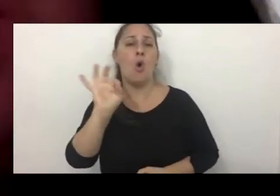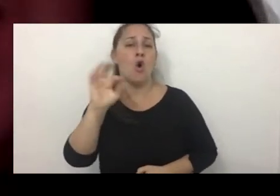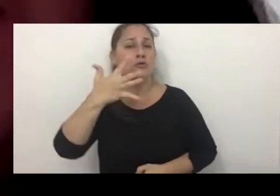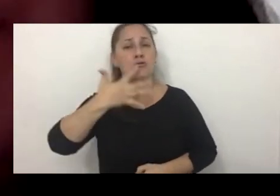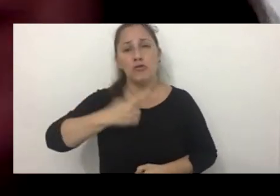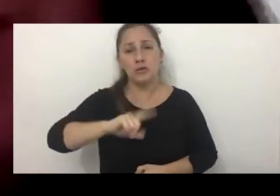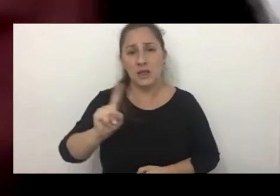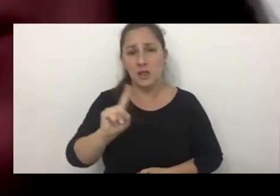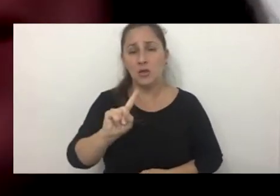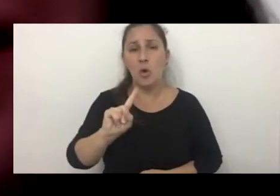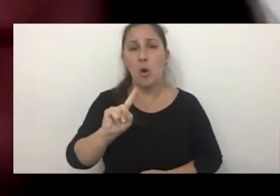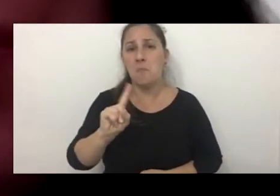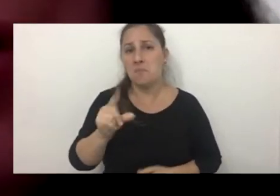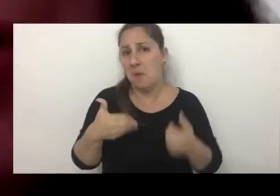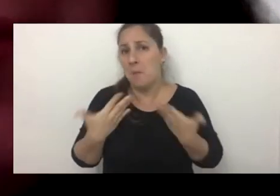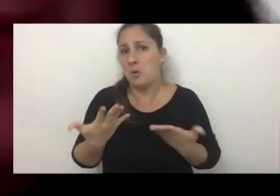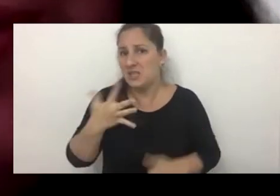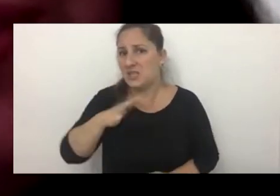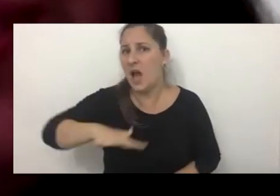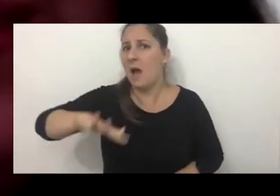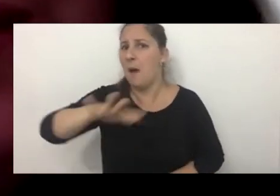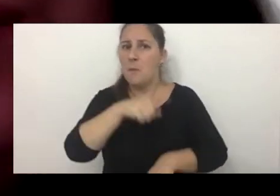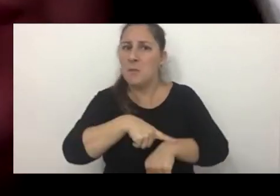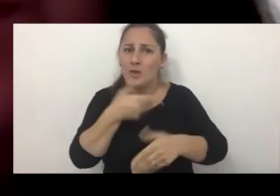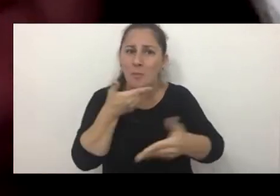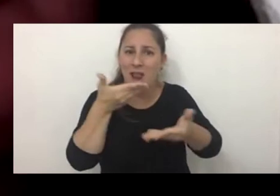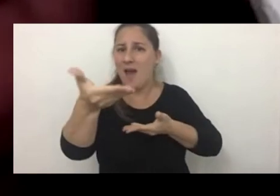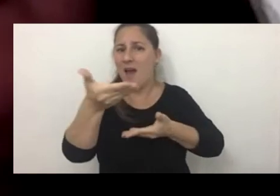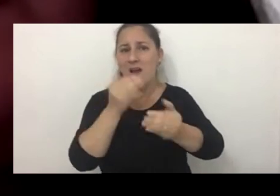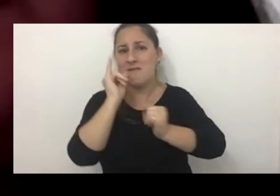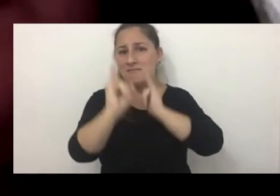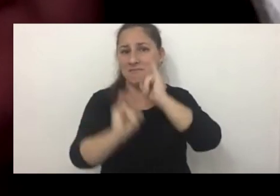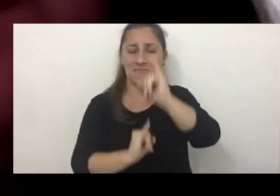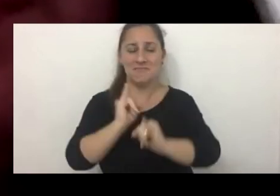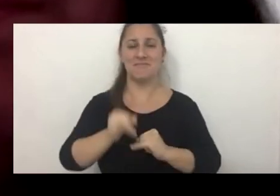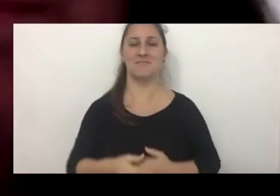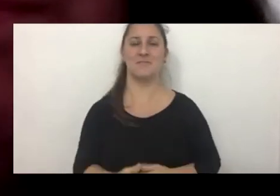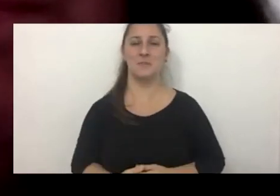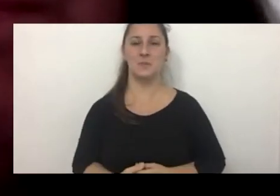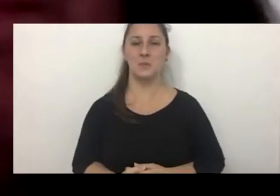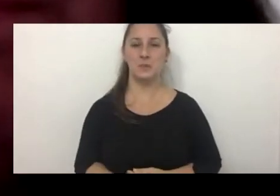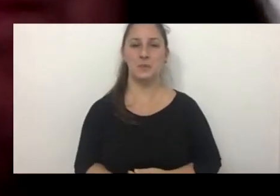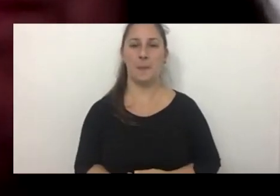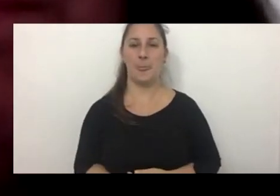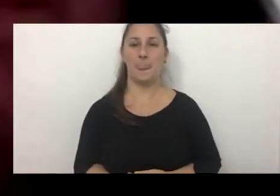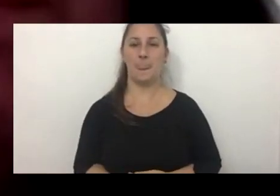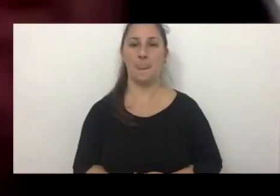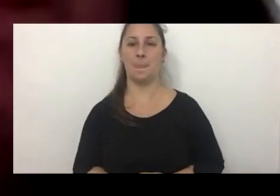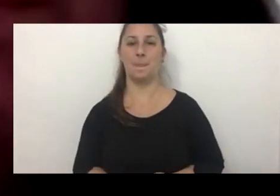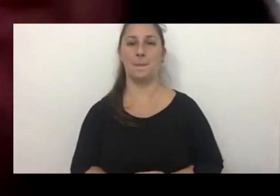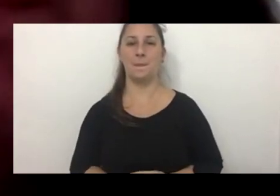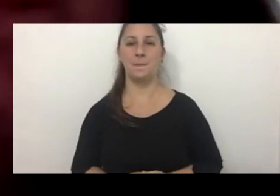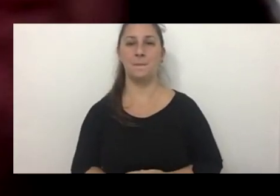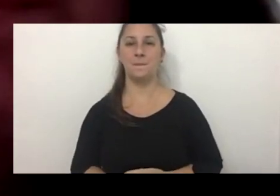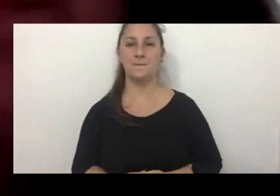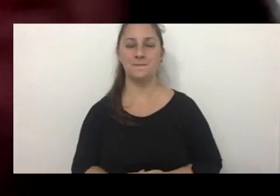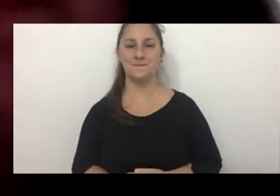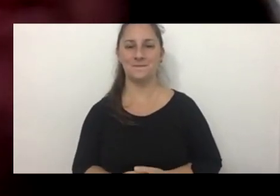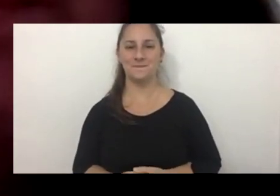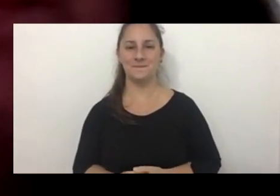que es recomendación para los cuidados durante el parto para una experiencia de parto positiva. Ahí,